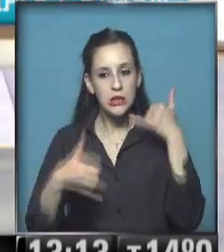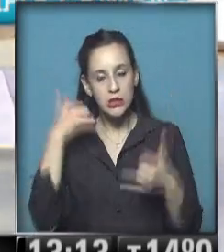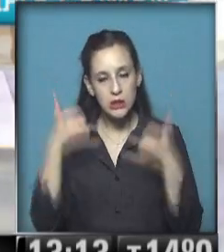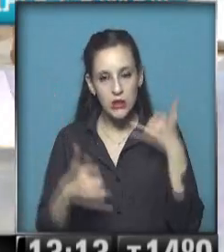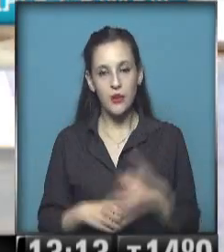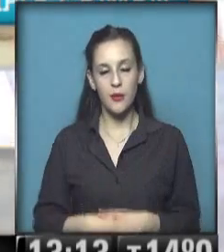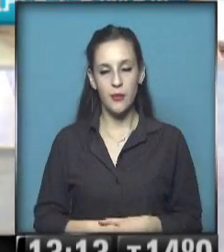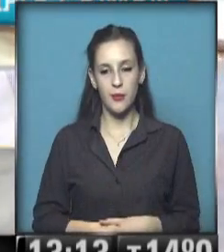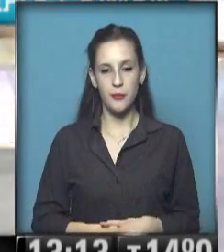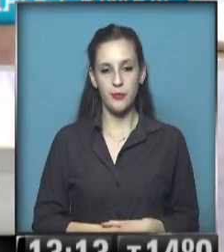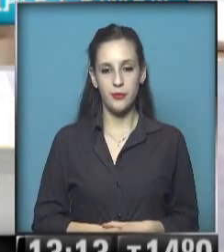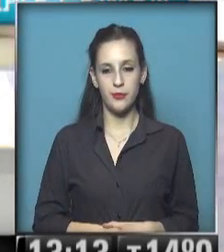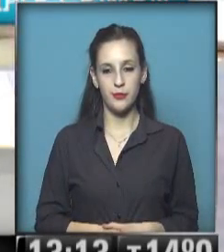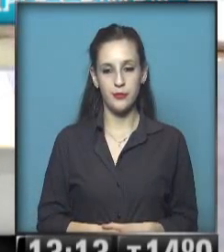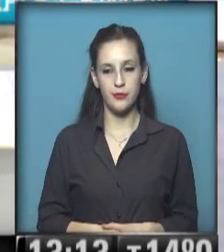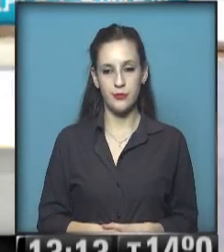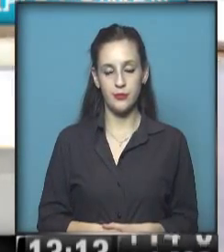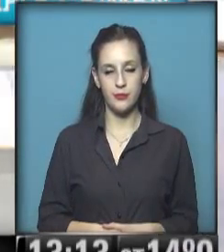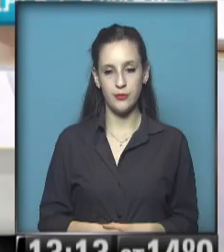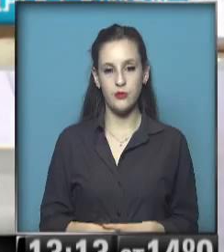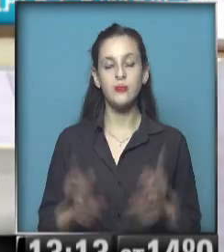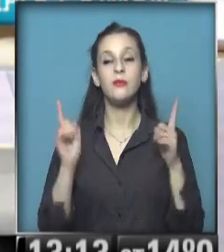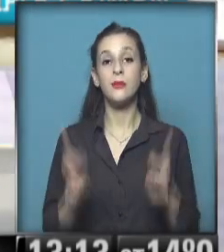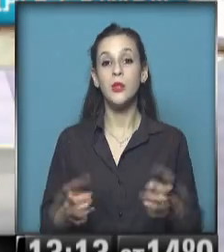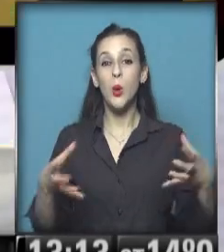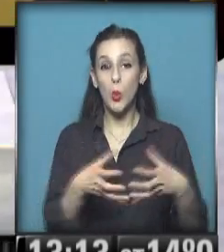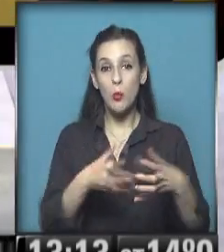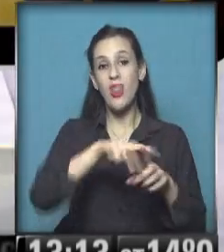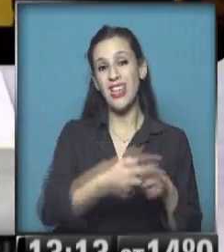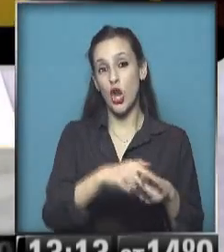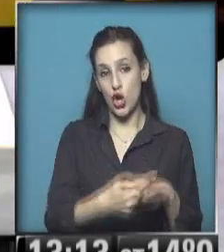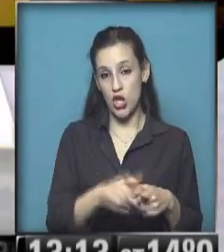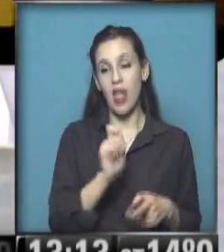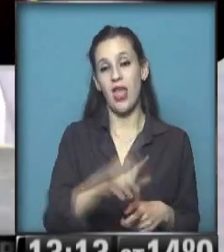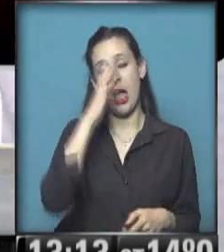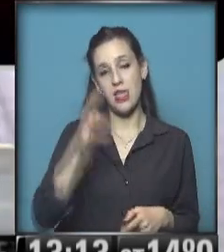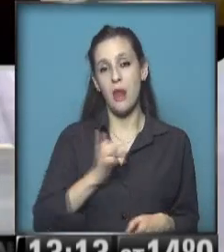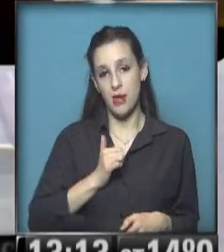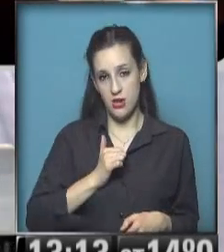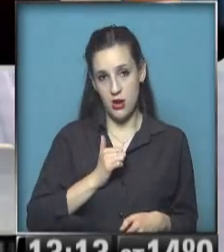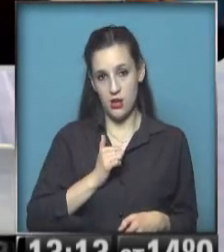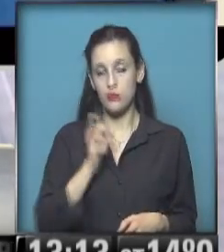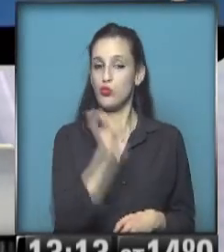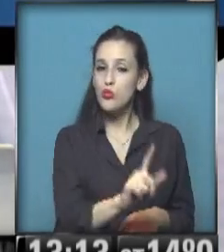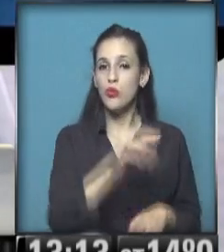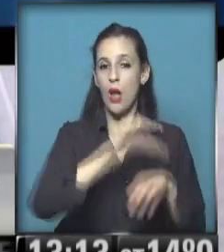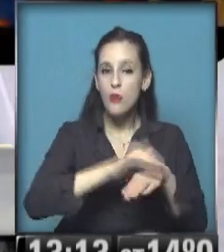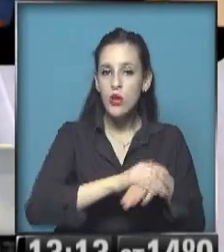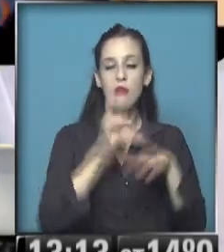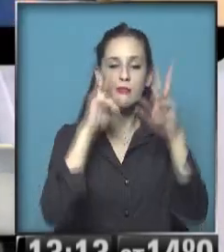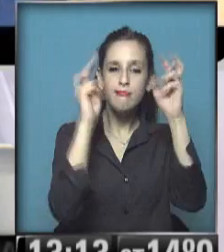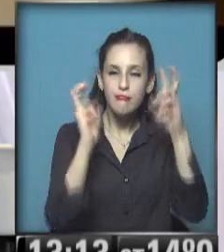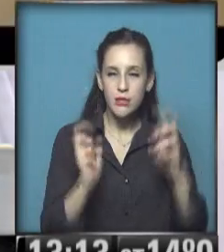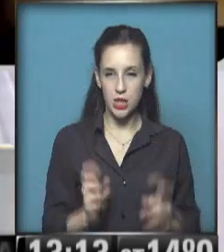mesuradamente llevó adelante el Departamento Tecnológico de Gendarmería Nacional, encargado por el doctor